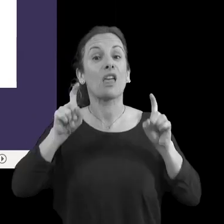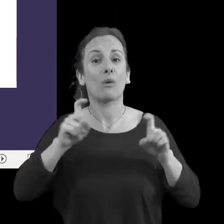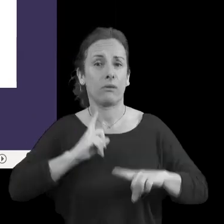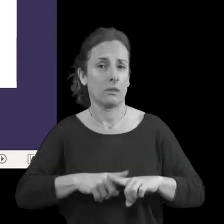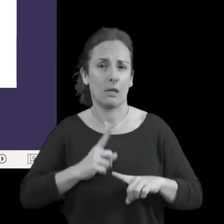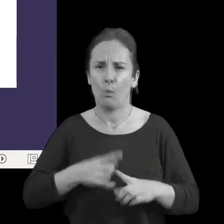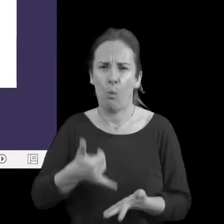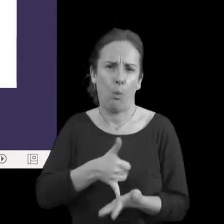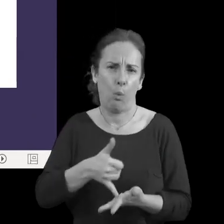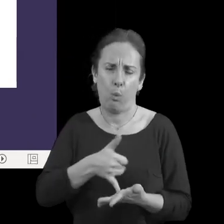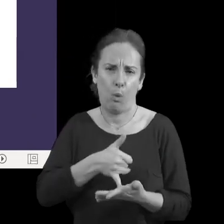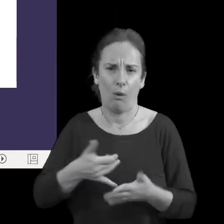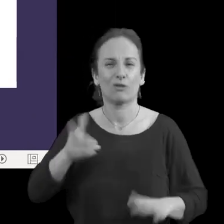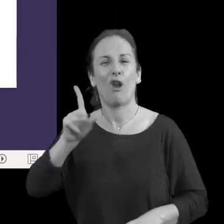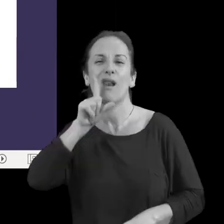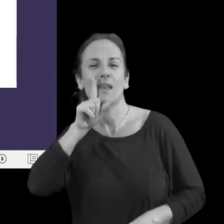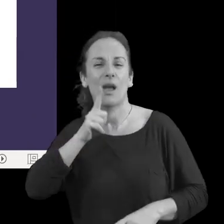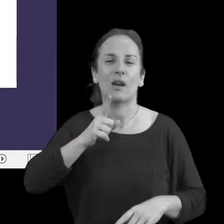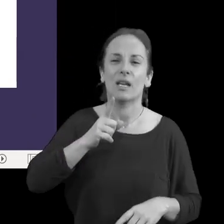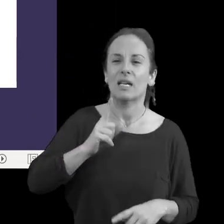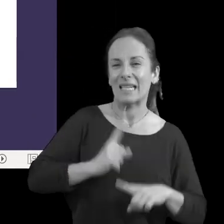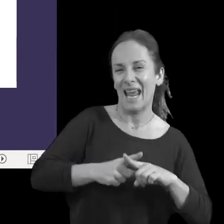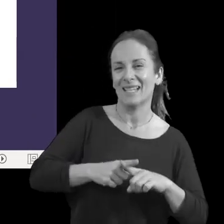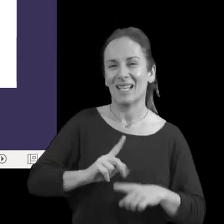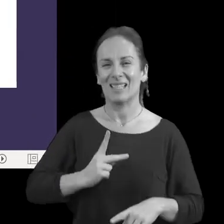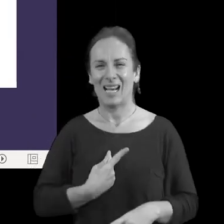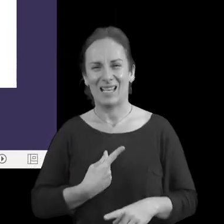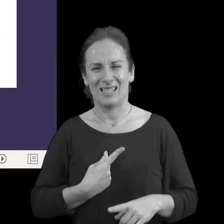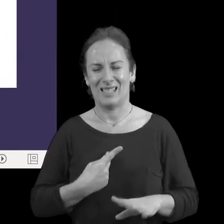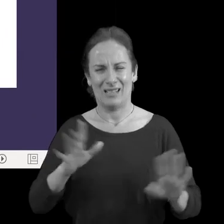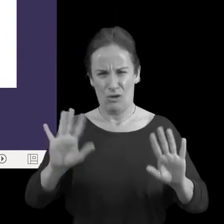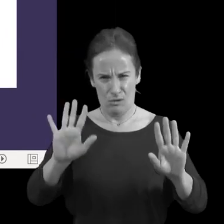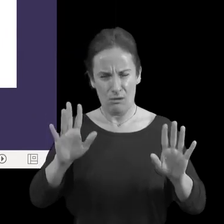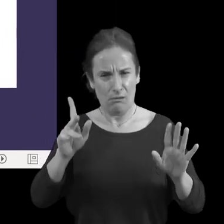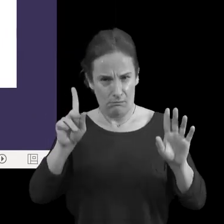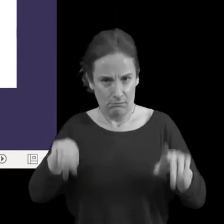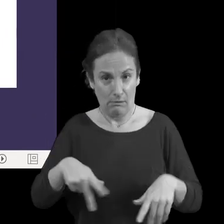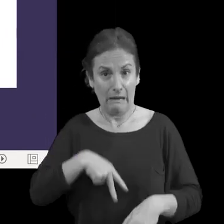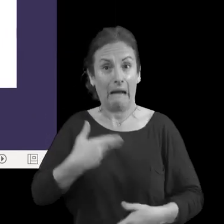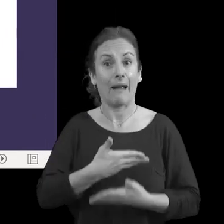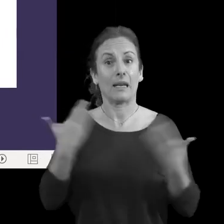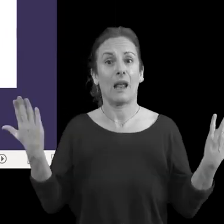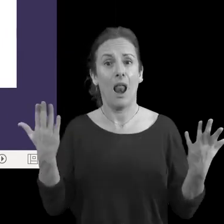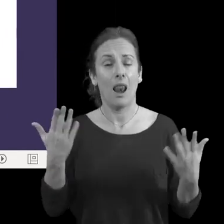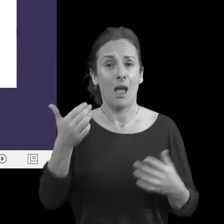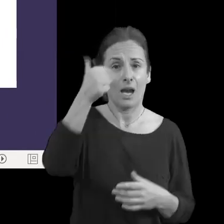solo hablar de lesbianas, de gays y de trans, es que nos falta hablar de géneros y sexualidades en el ámbito